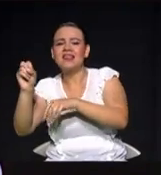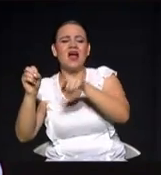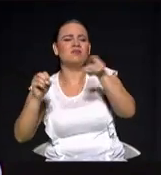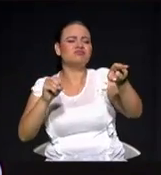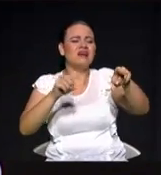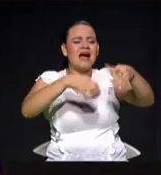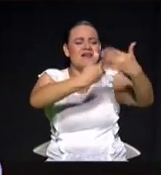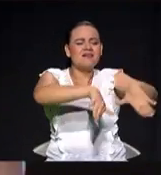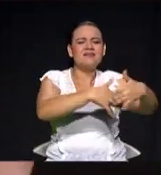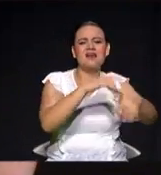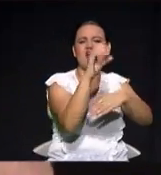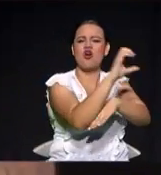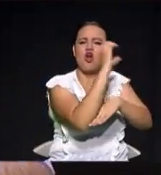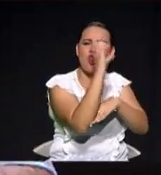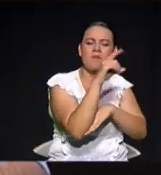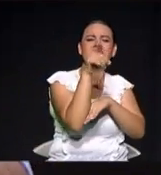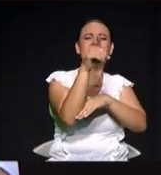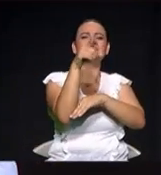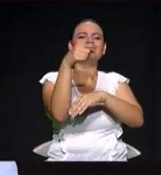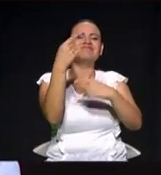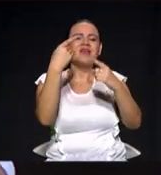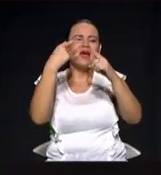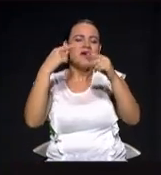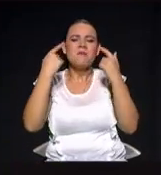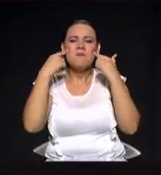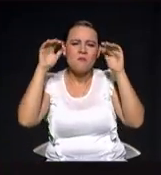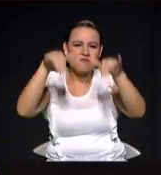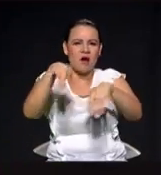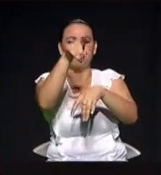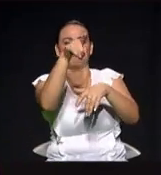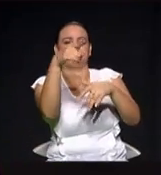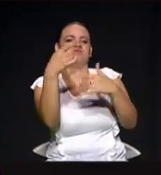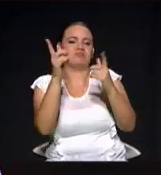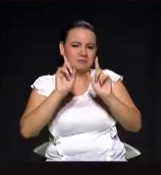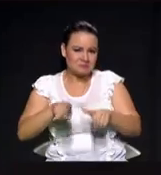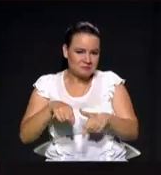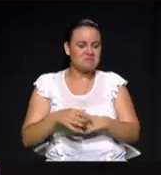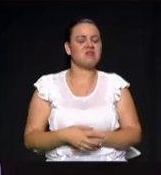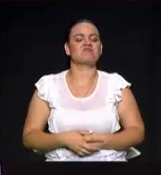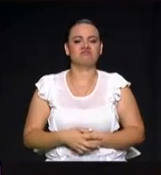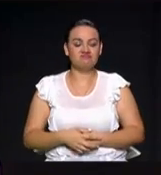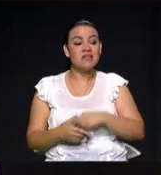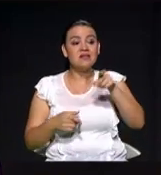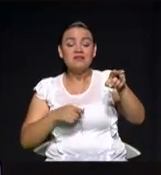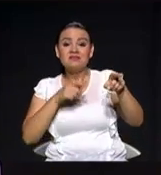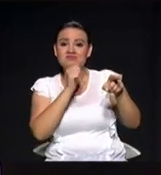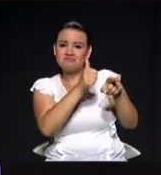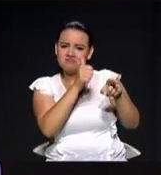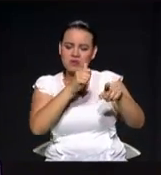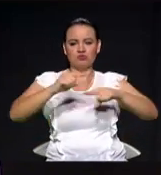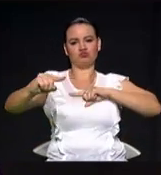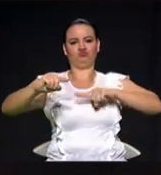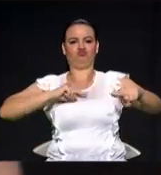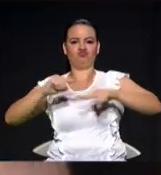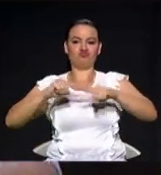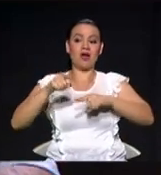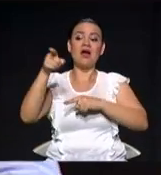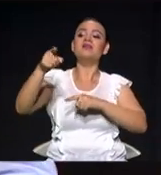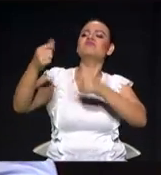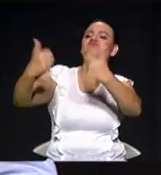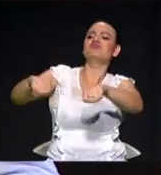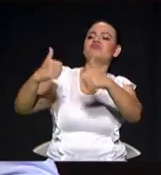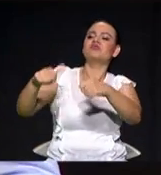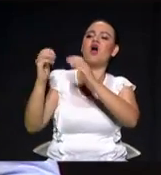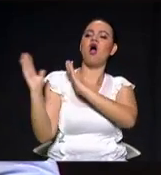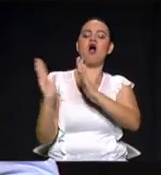transversales del poblado transporte público organizado donde la administración maneje el control de la flota y el recaudo y además